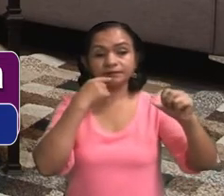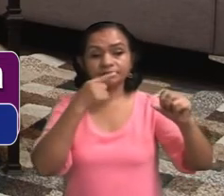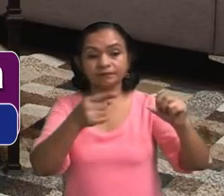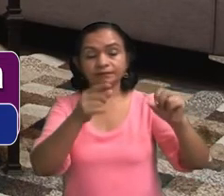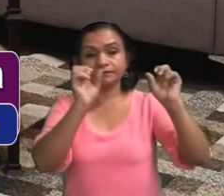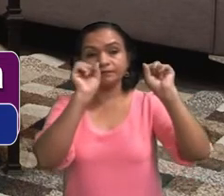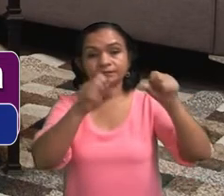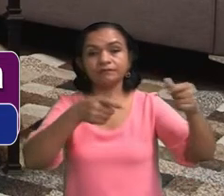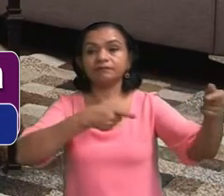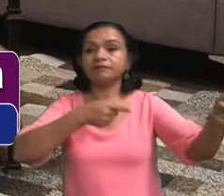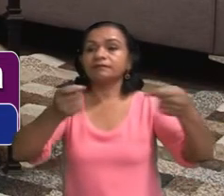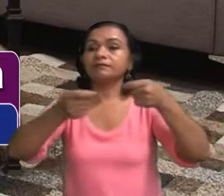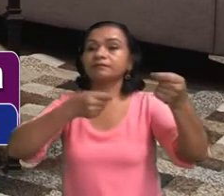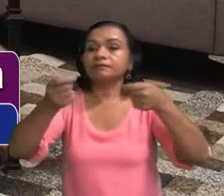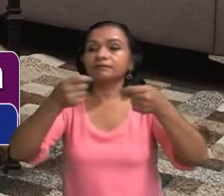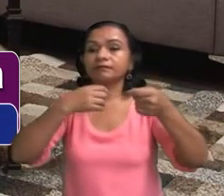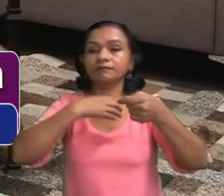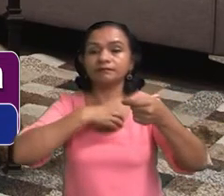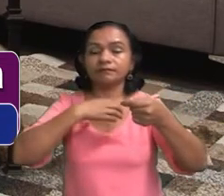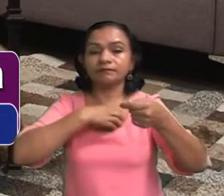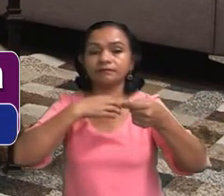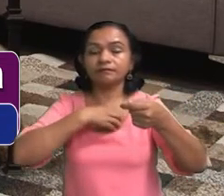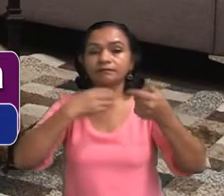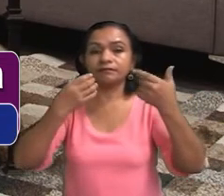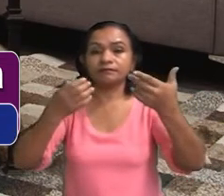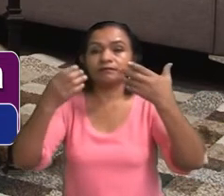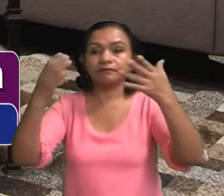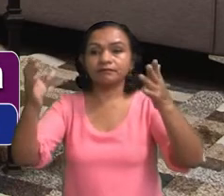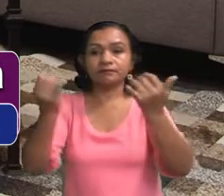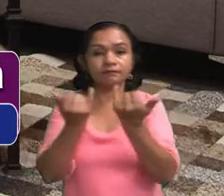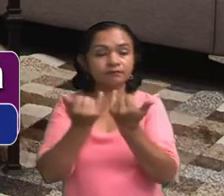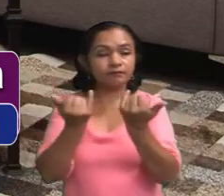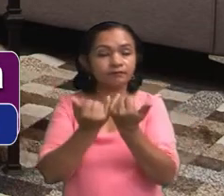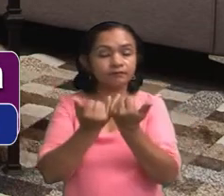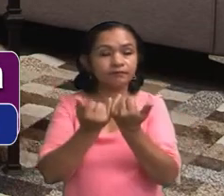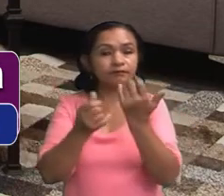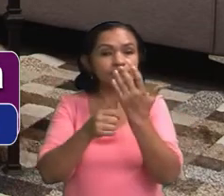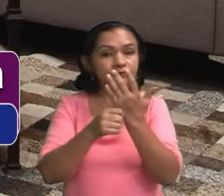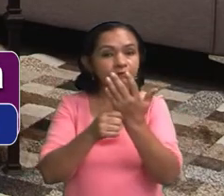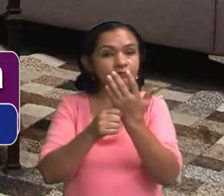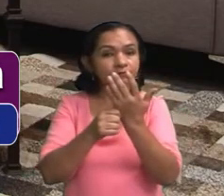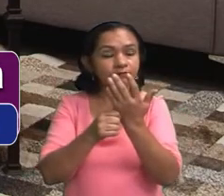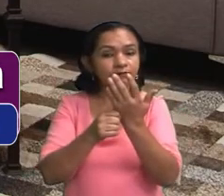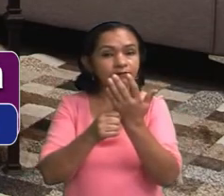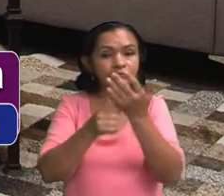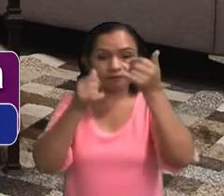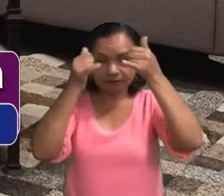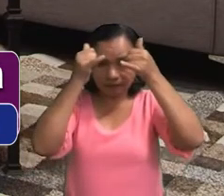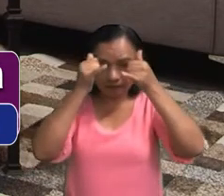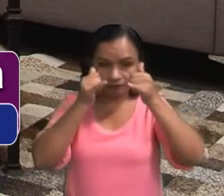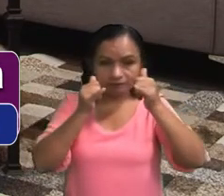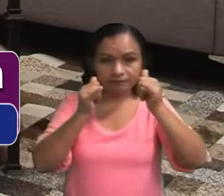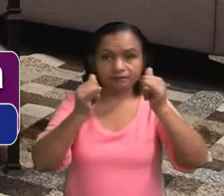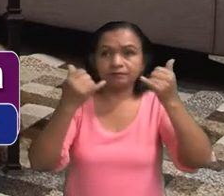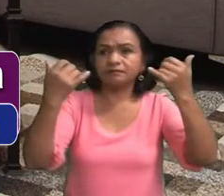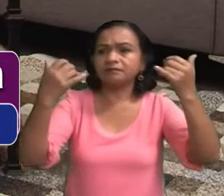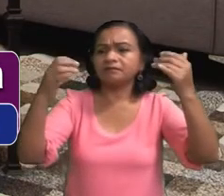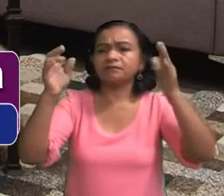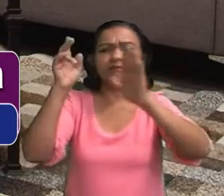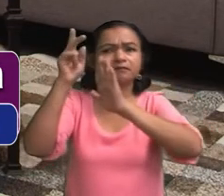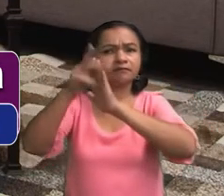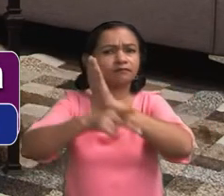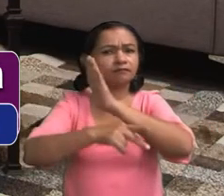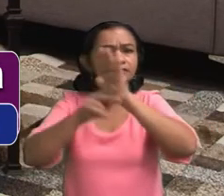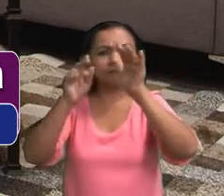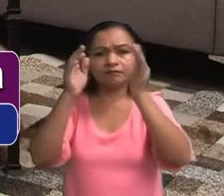puede exportar su producto y productos de la carne bovina a cualquier país del mundo.